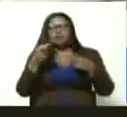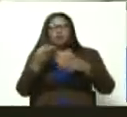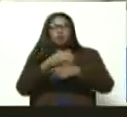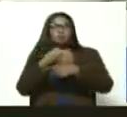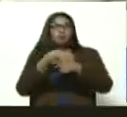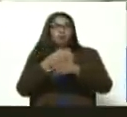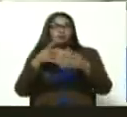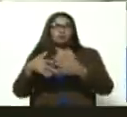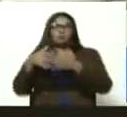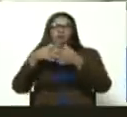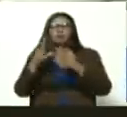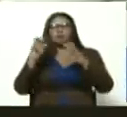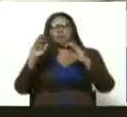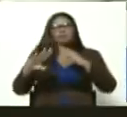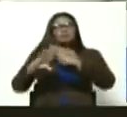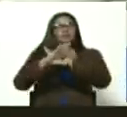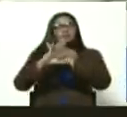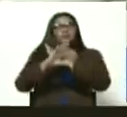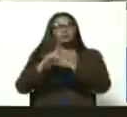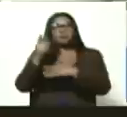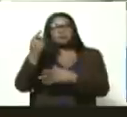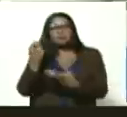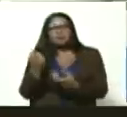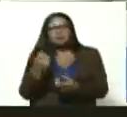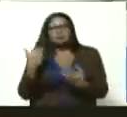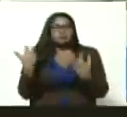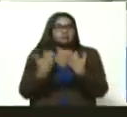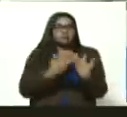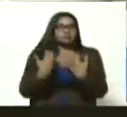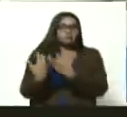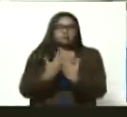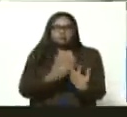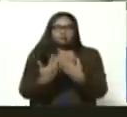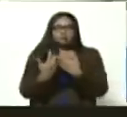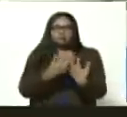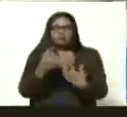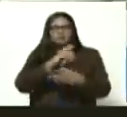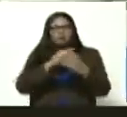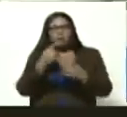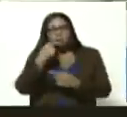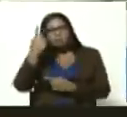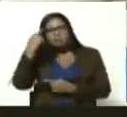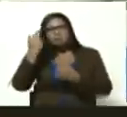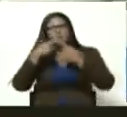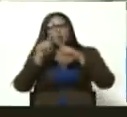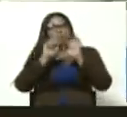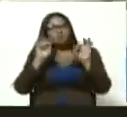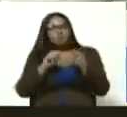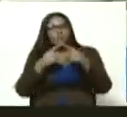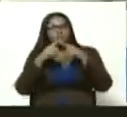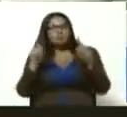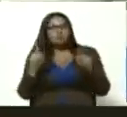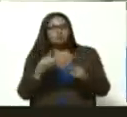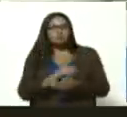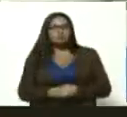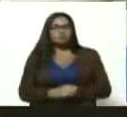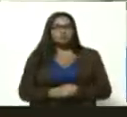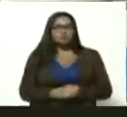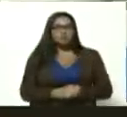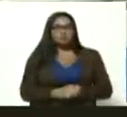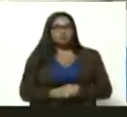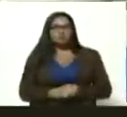nuevas sanciones ellos están muy peleados allanó un día dicen una cosa y otra otra cosa otro día